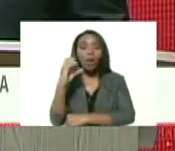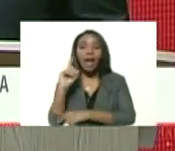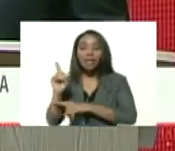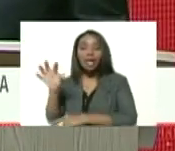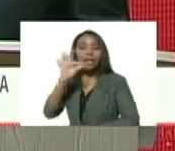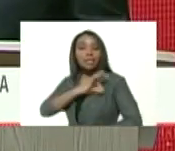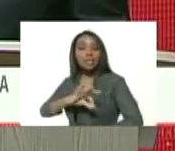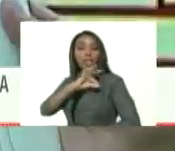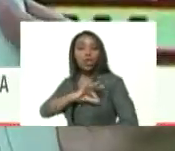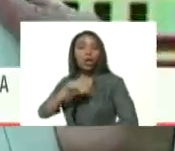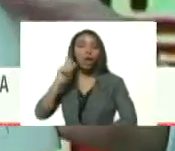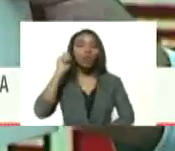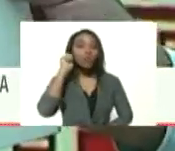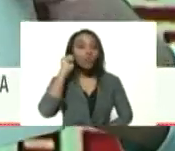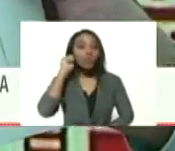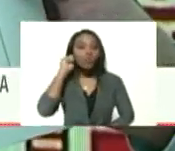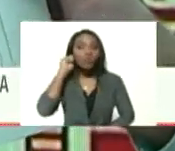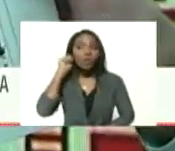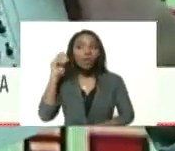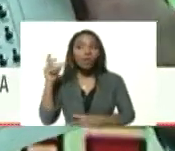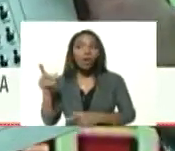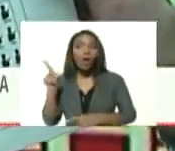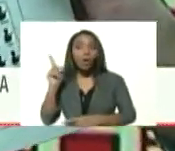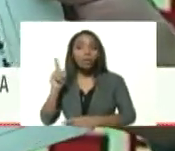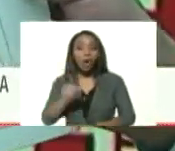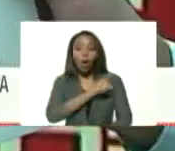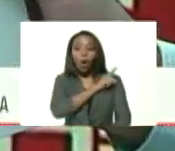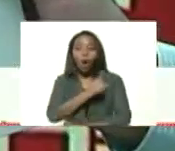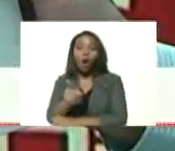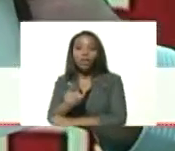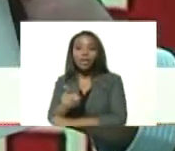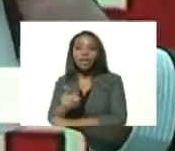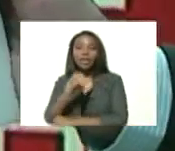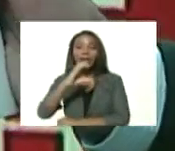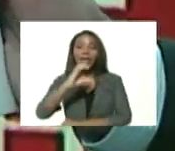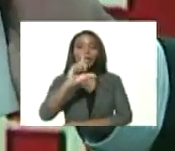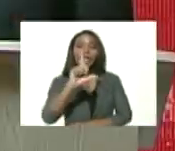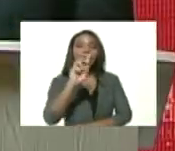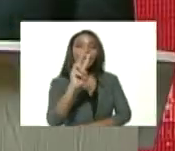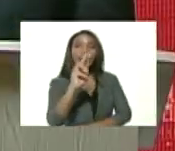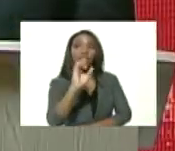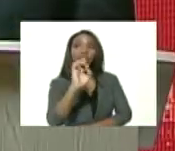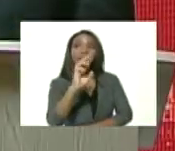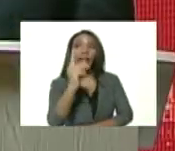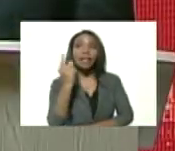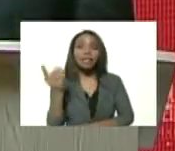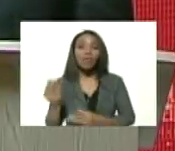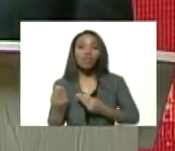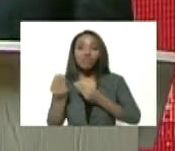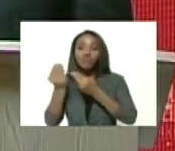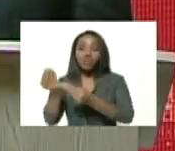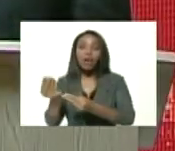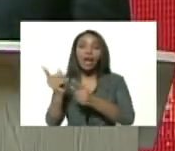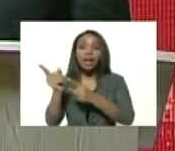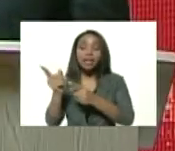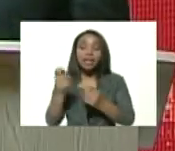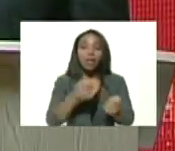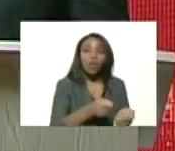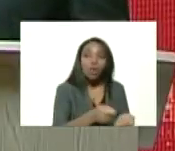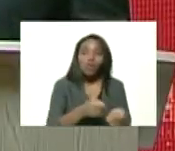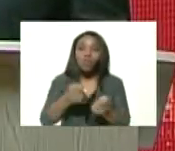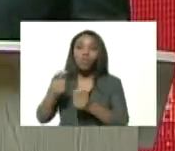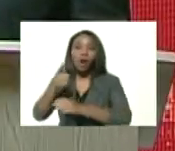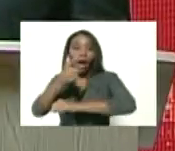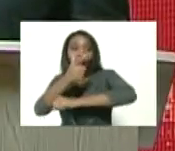señora Yacid Álvarez, por orden de Cliver Alcalá, le había comisionado llevar unas armas